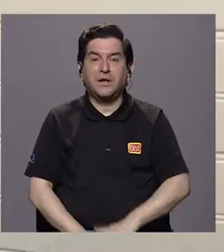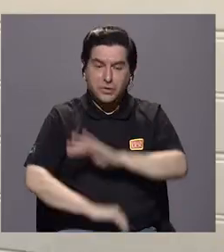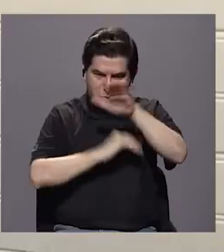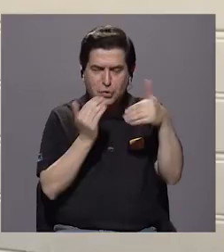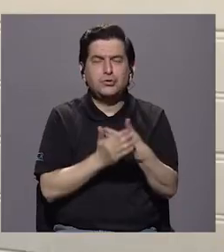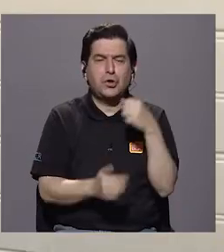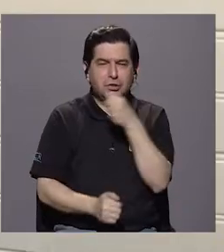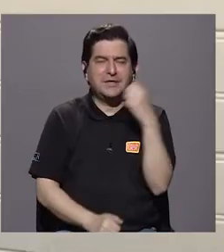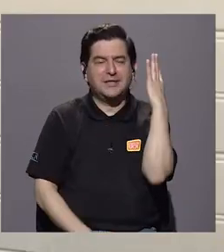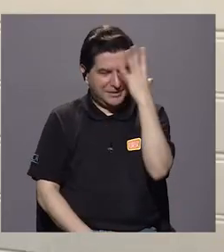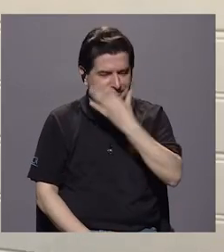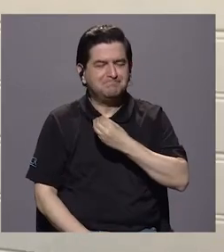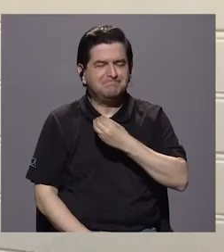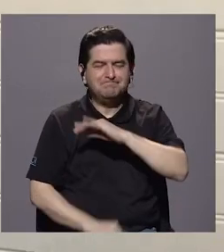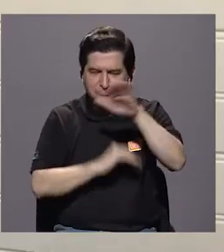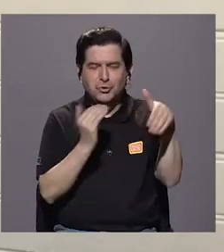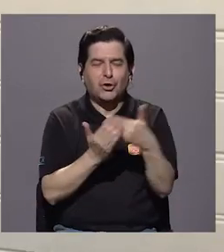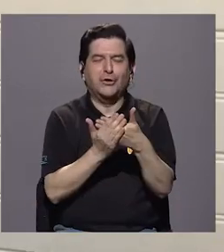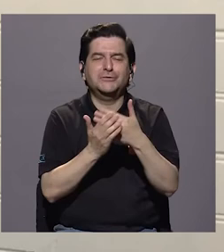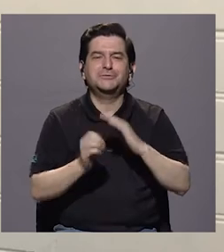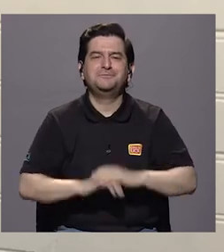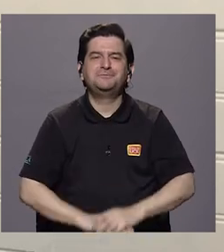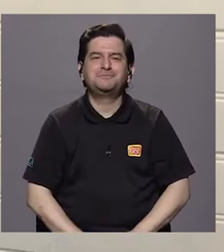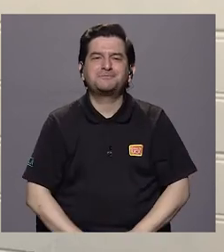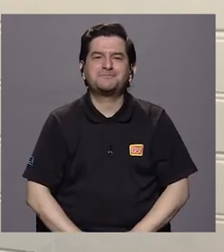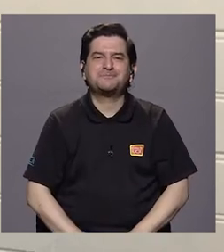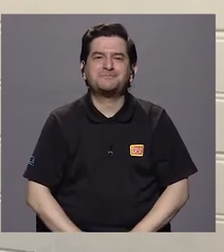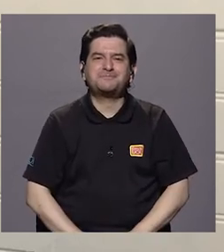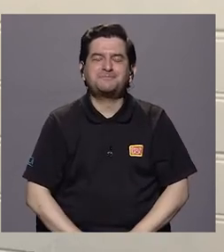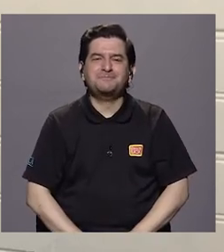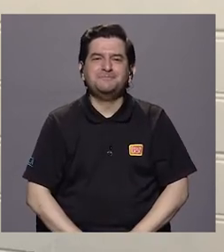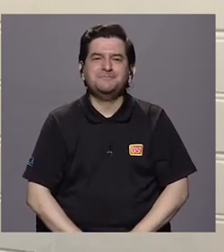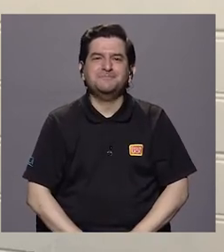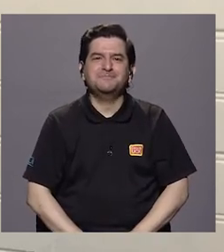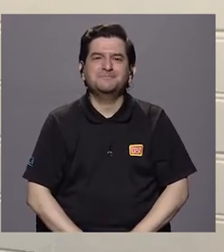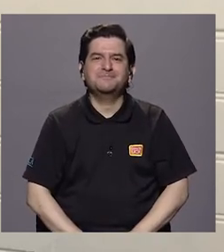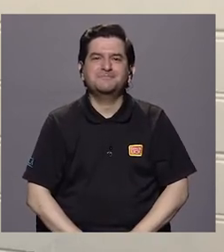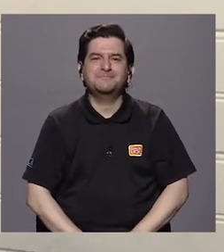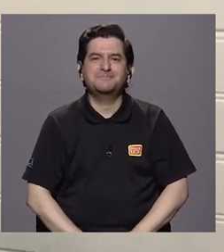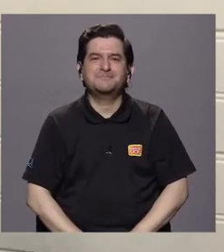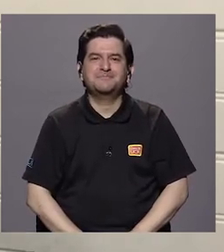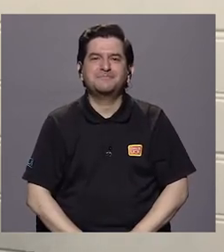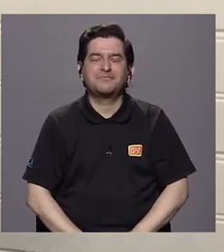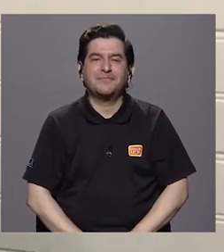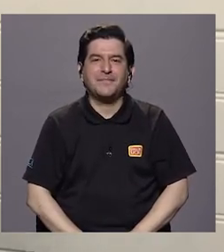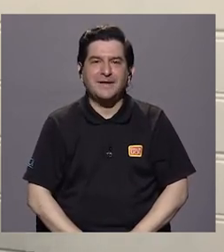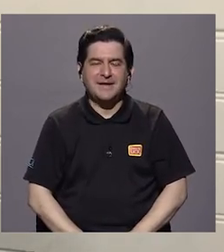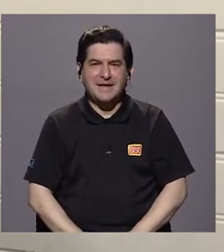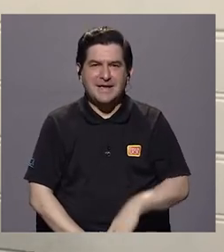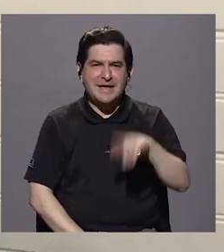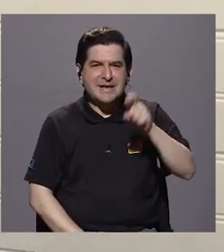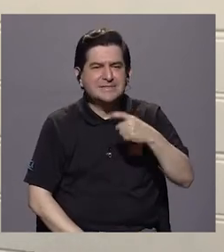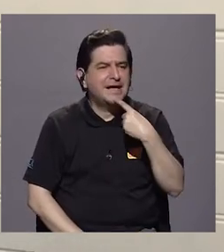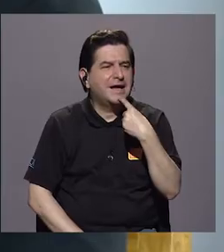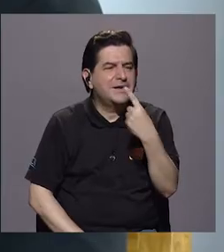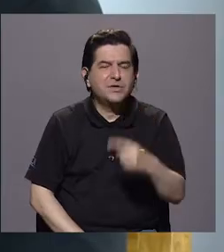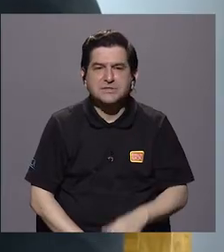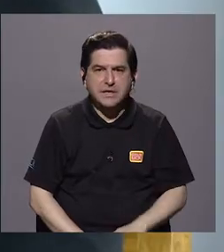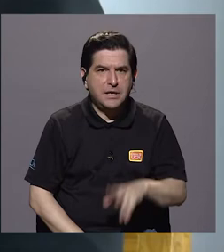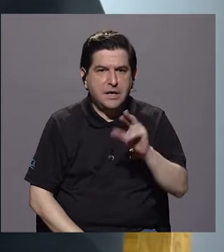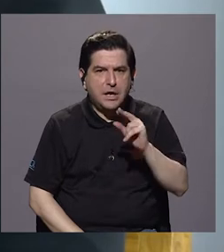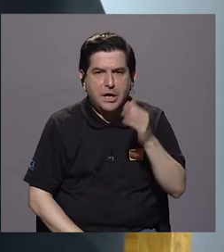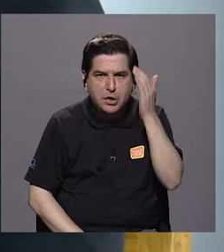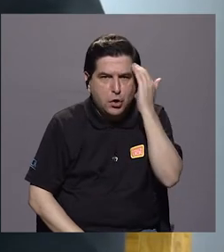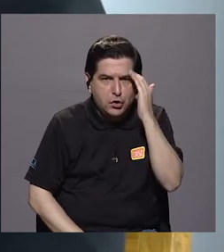lindo. Qué hermoso, qué hermoso. Vea, si tuviésemos que decir así bajito que no salga de